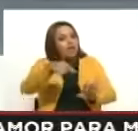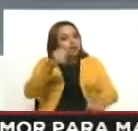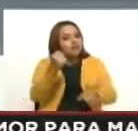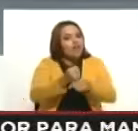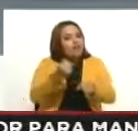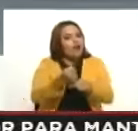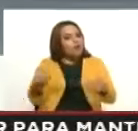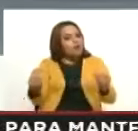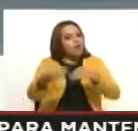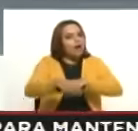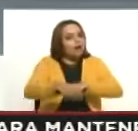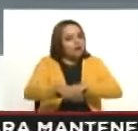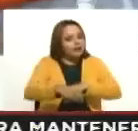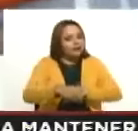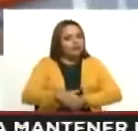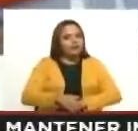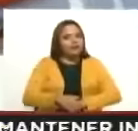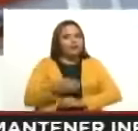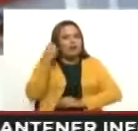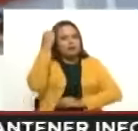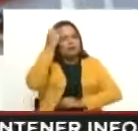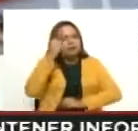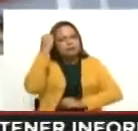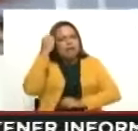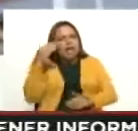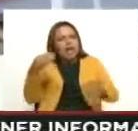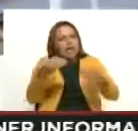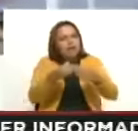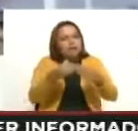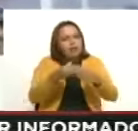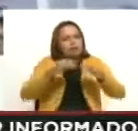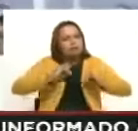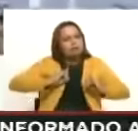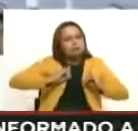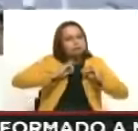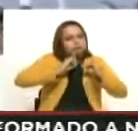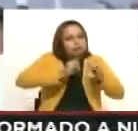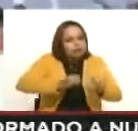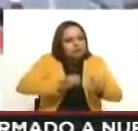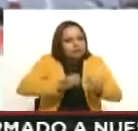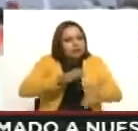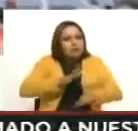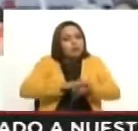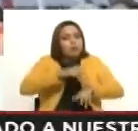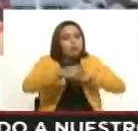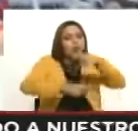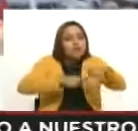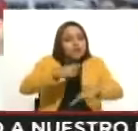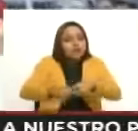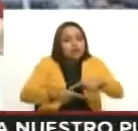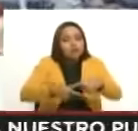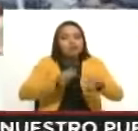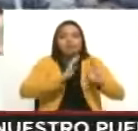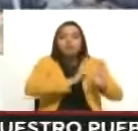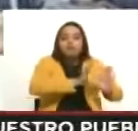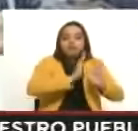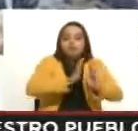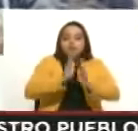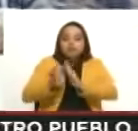más. Y se ha pensado un equipo inicial, porque estamos en el proceso de